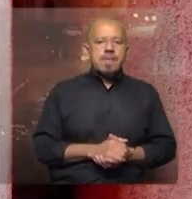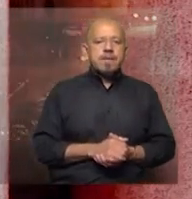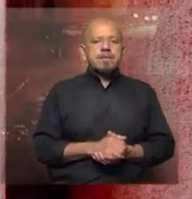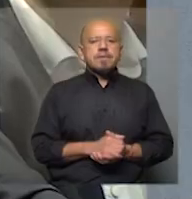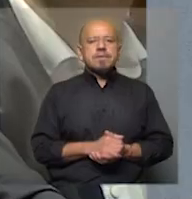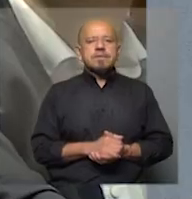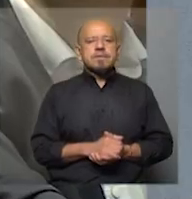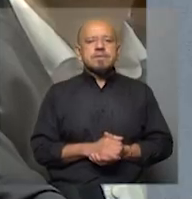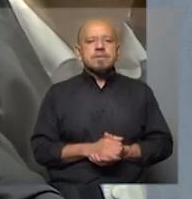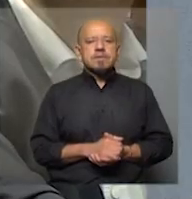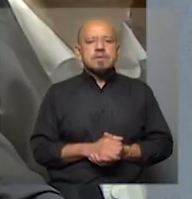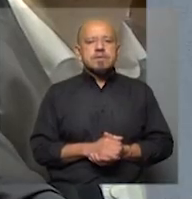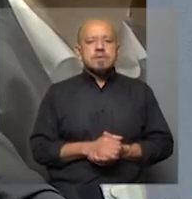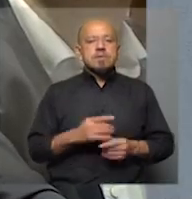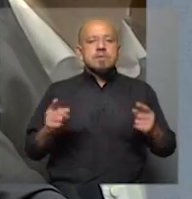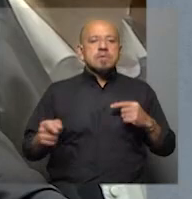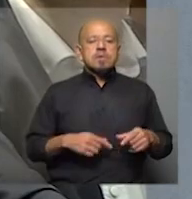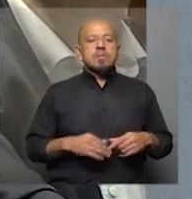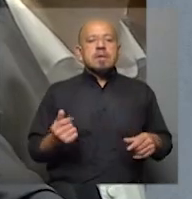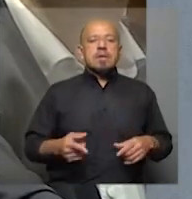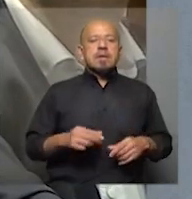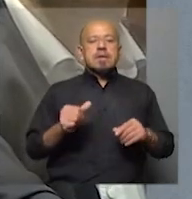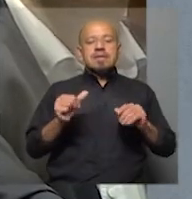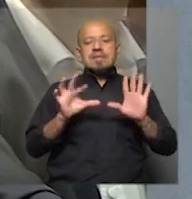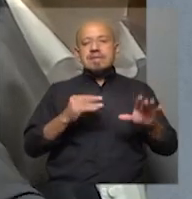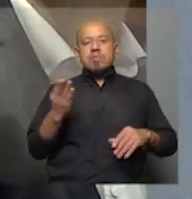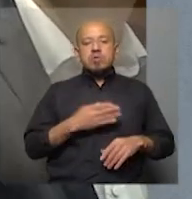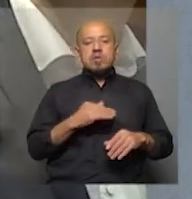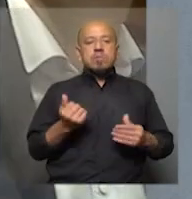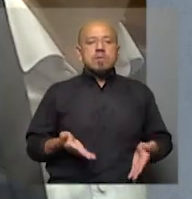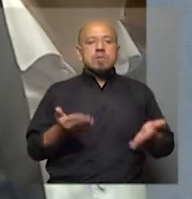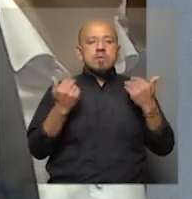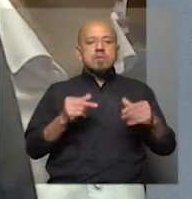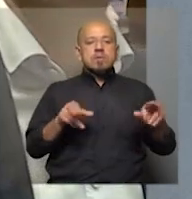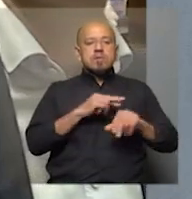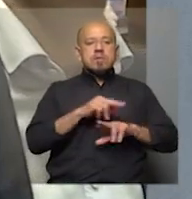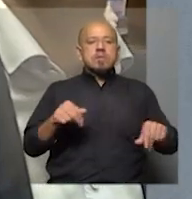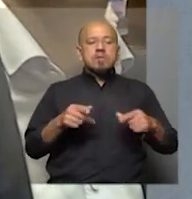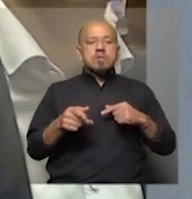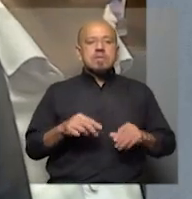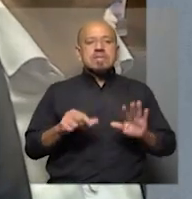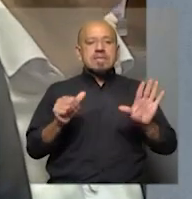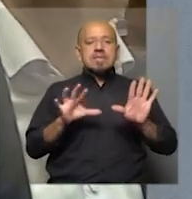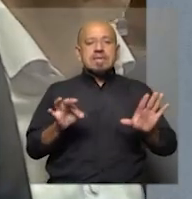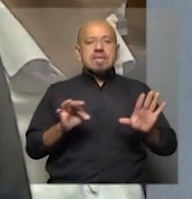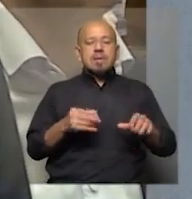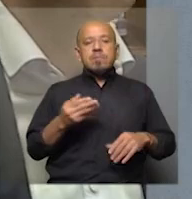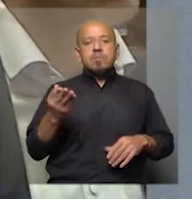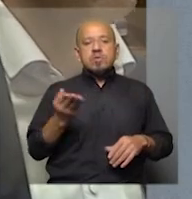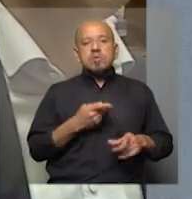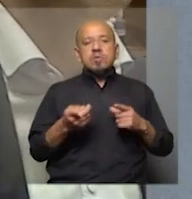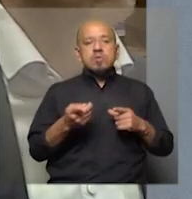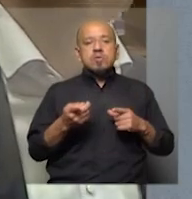B quintos para levantar el veto y tampoco se ha llegado a los 3 quintos para estar de acuerdo con Las